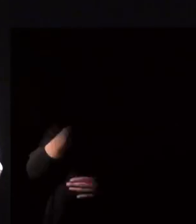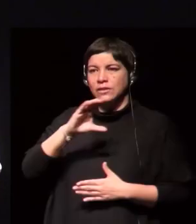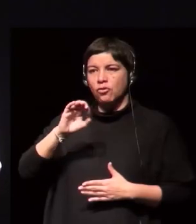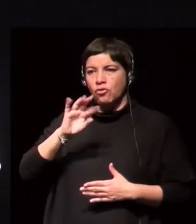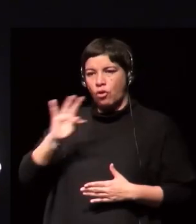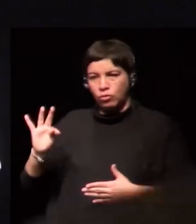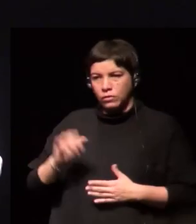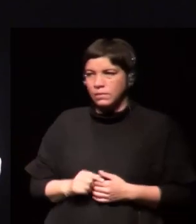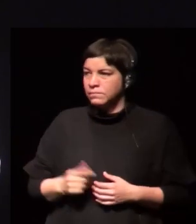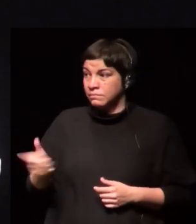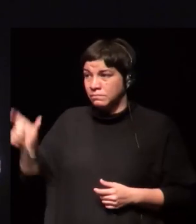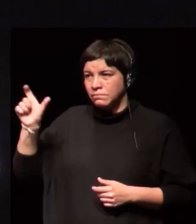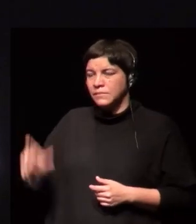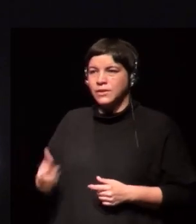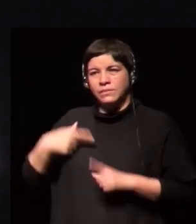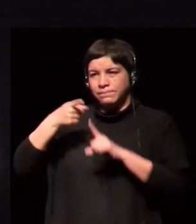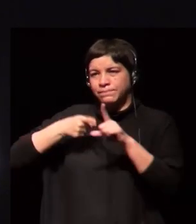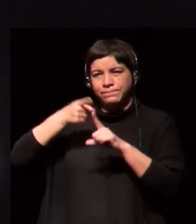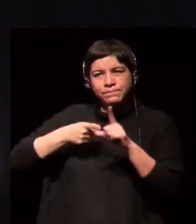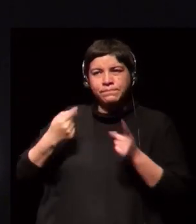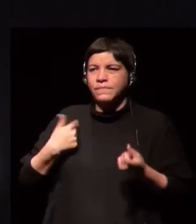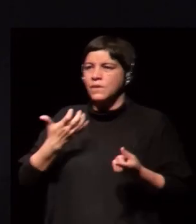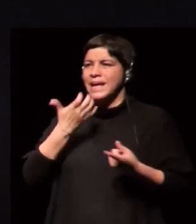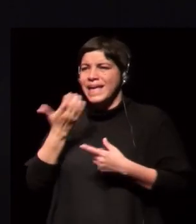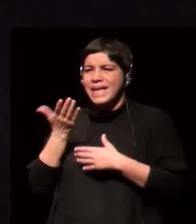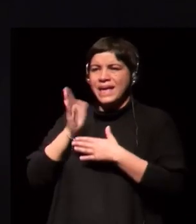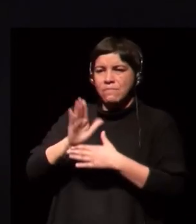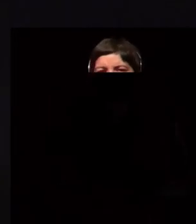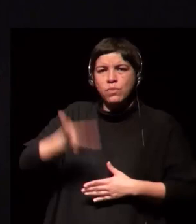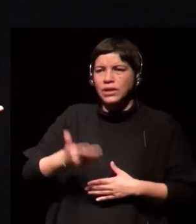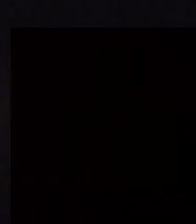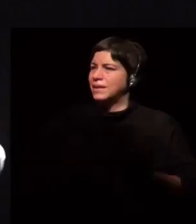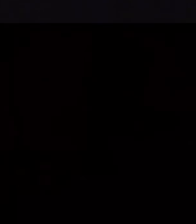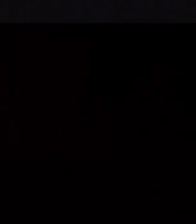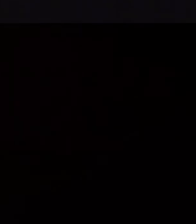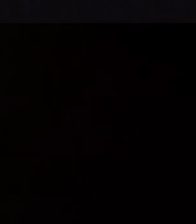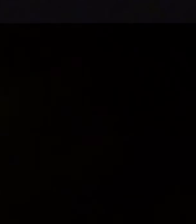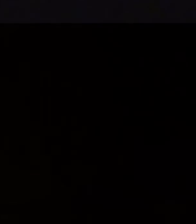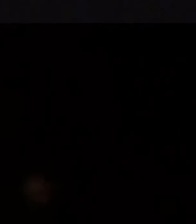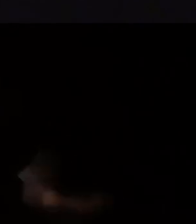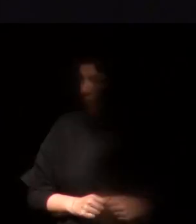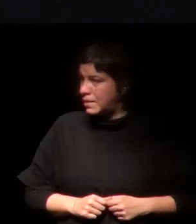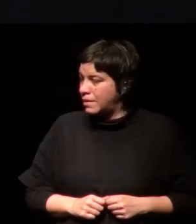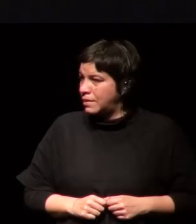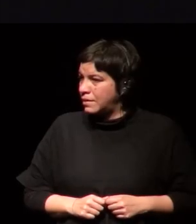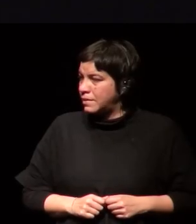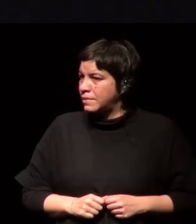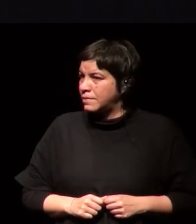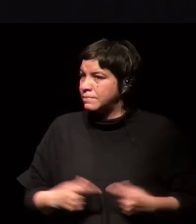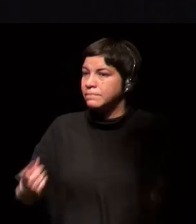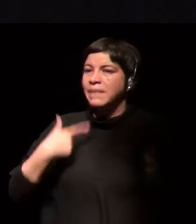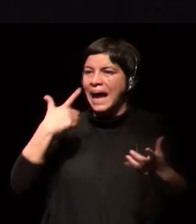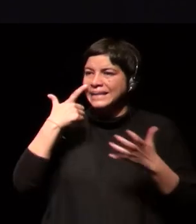un ejemplo muy, muy relevante a nivel internacional de lo que, en lo que se refiere a la excelencia artística de los proyectos